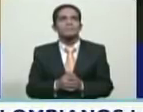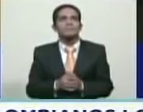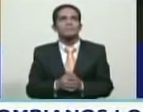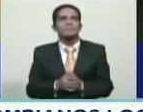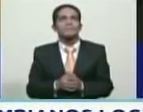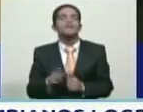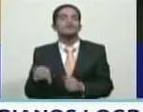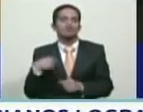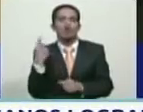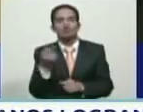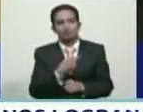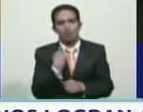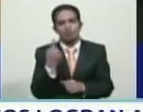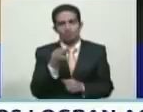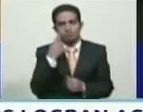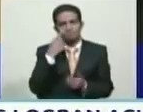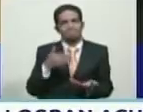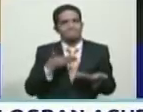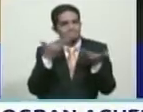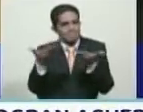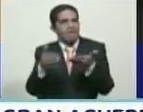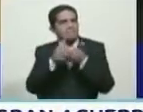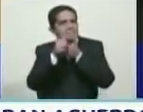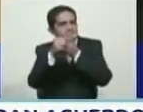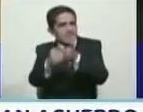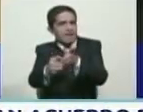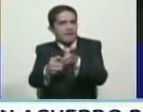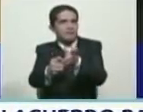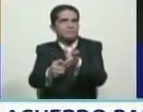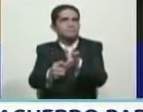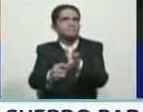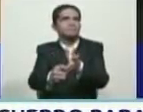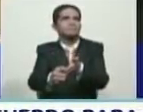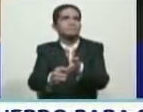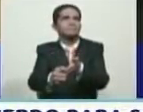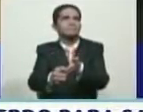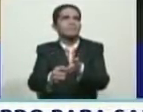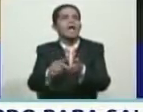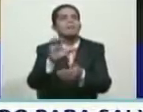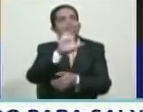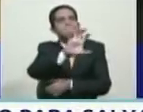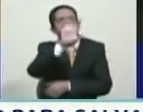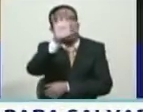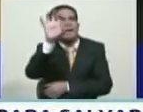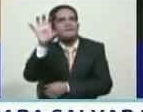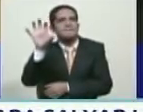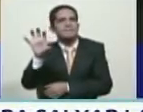have provided y hemos brindado una guía a países